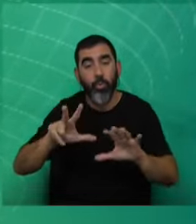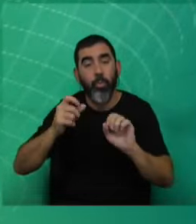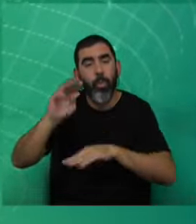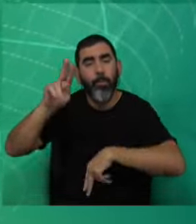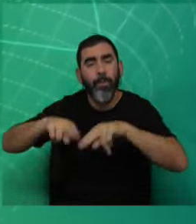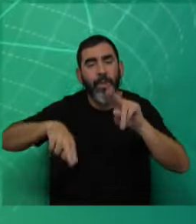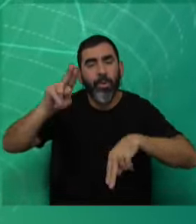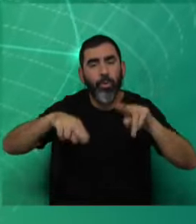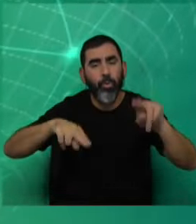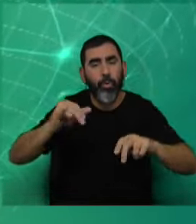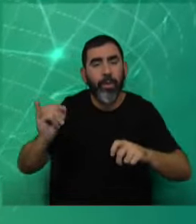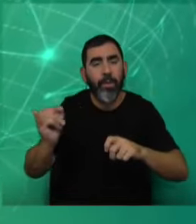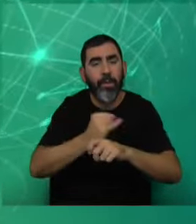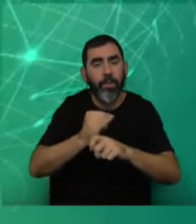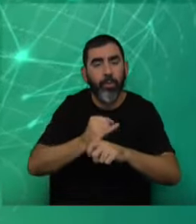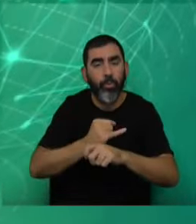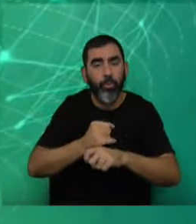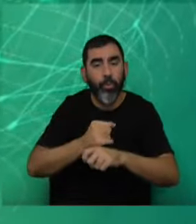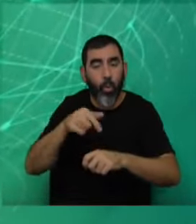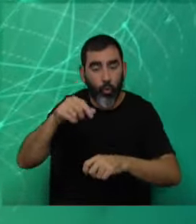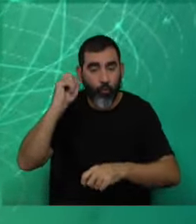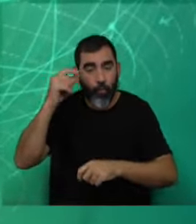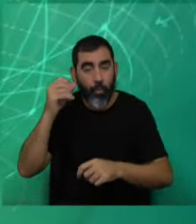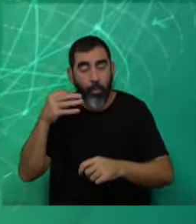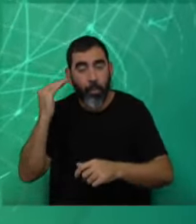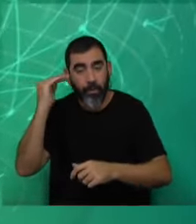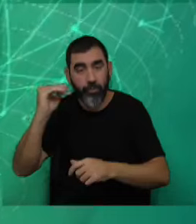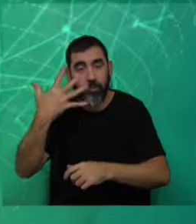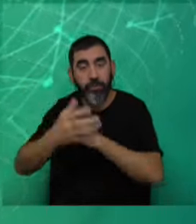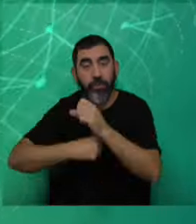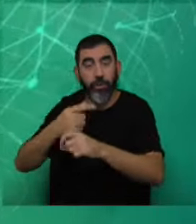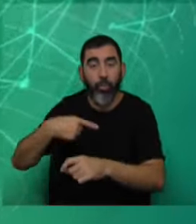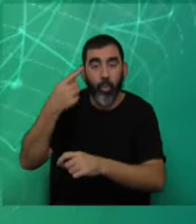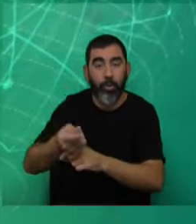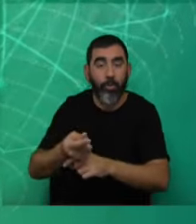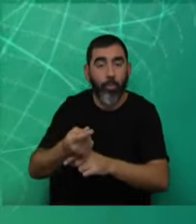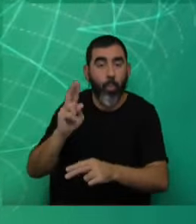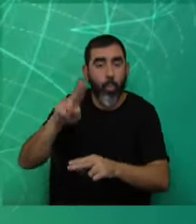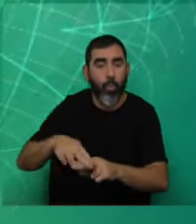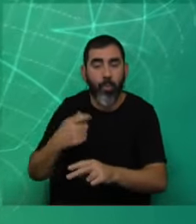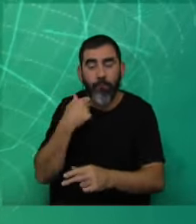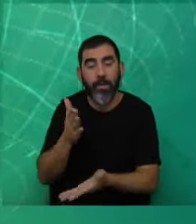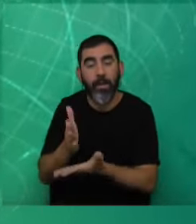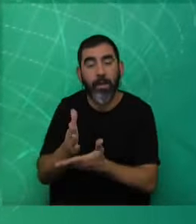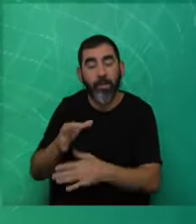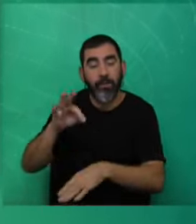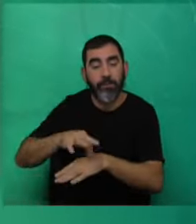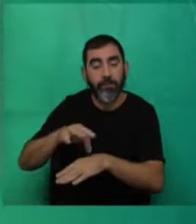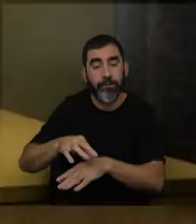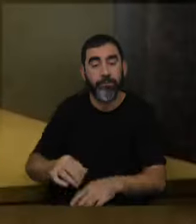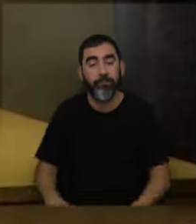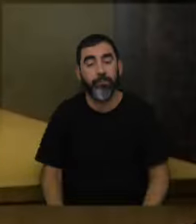pintada en el instituto magisterial hoy de formación docente y 5 años después murió por falta de asistencia médica en el mismo